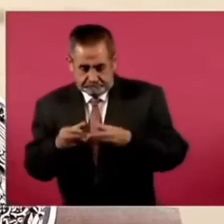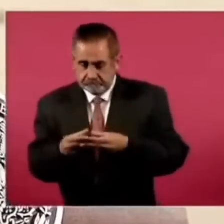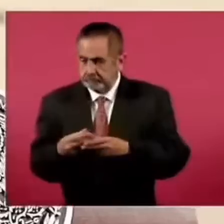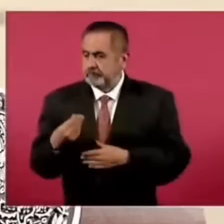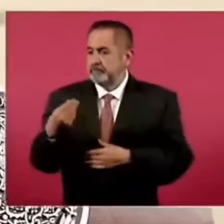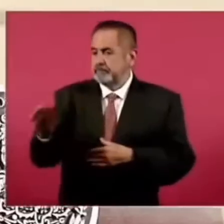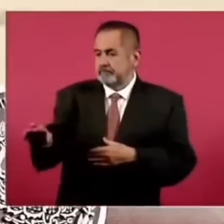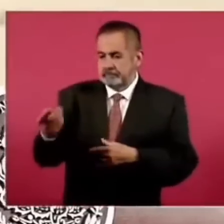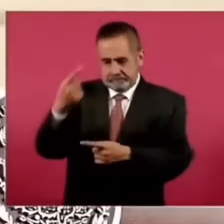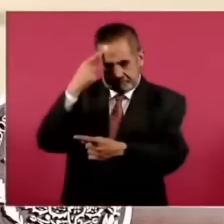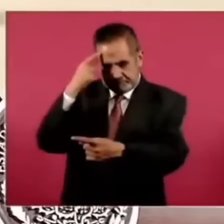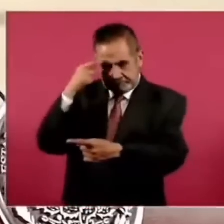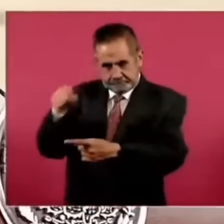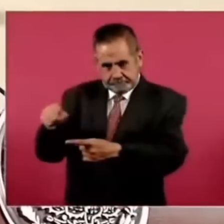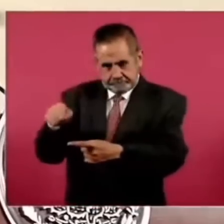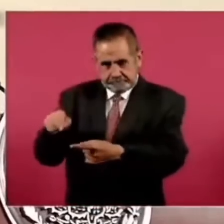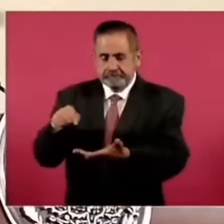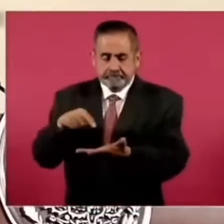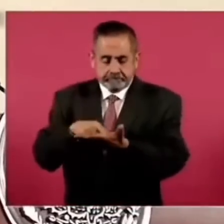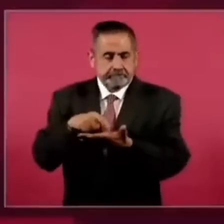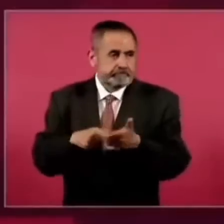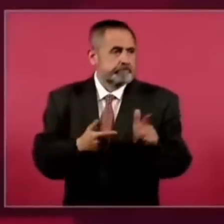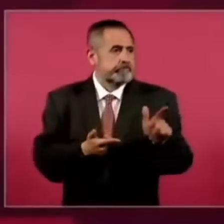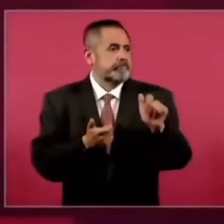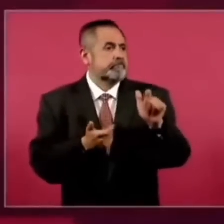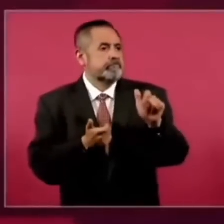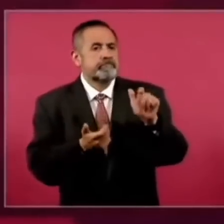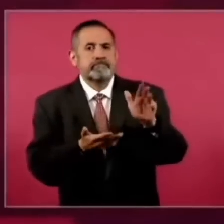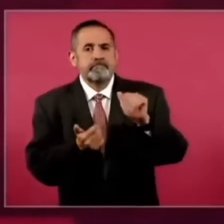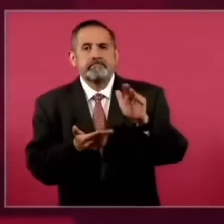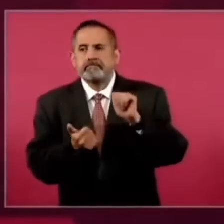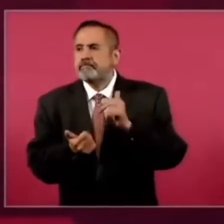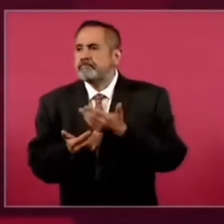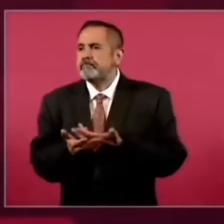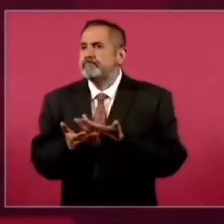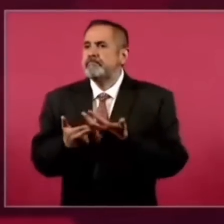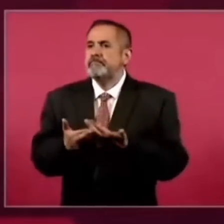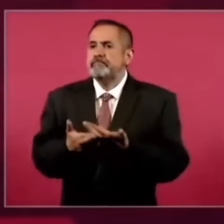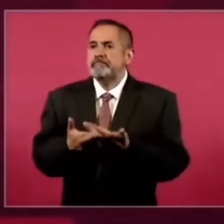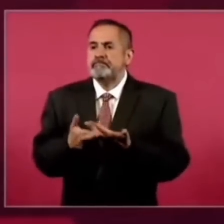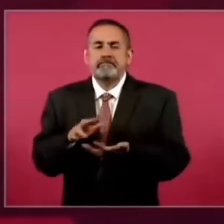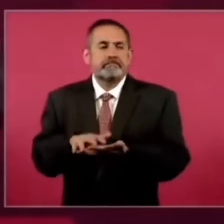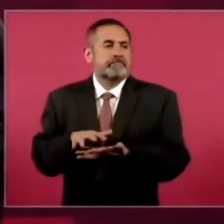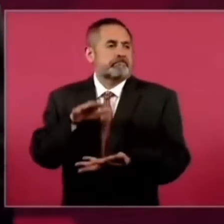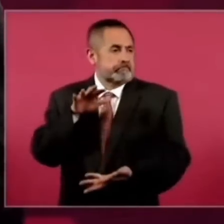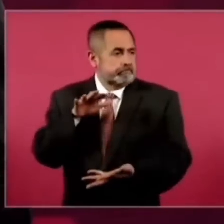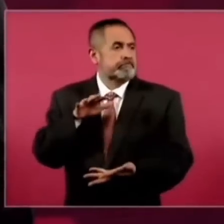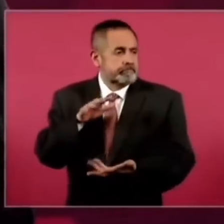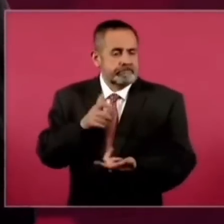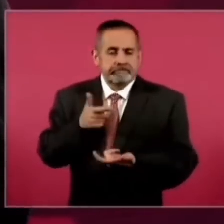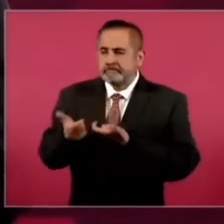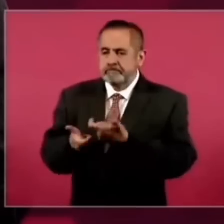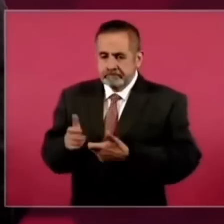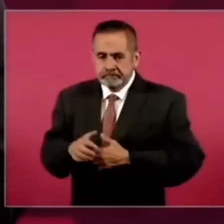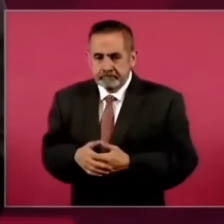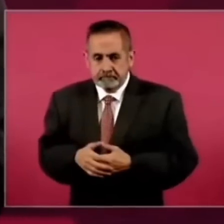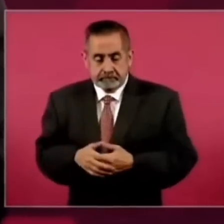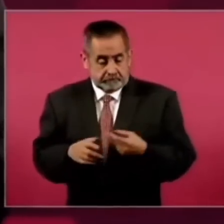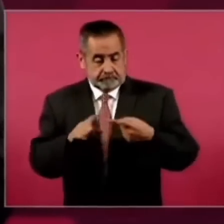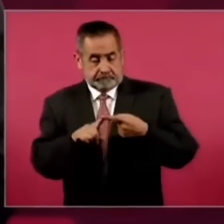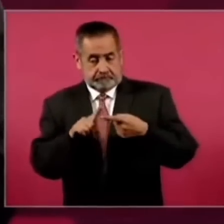se tengan los recursos y se pueda financiar el presupuesto, y se